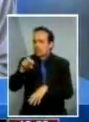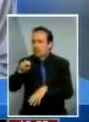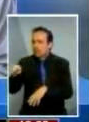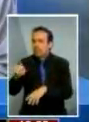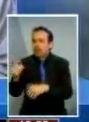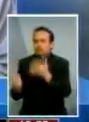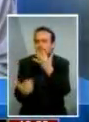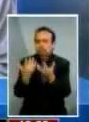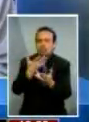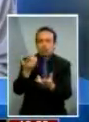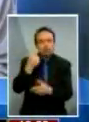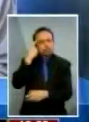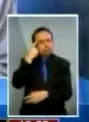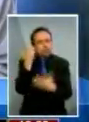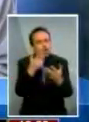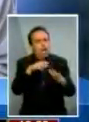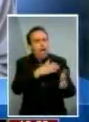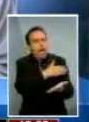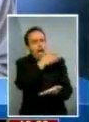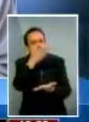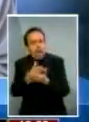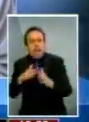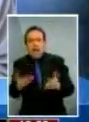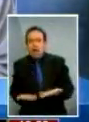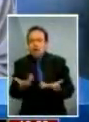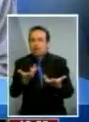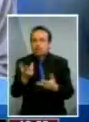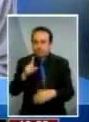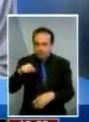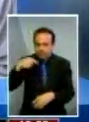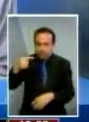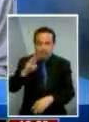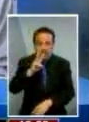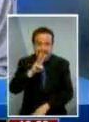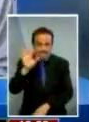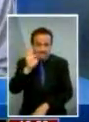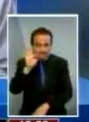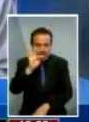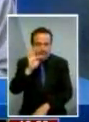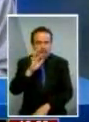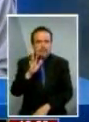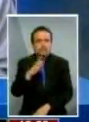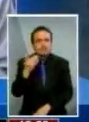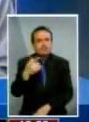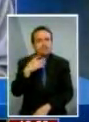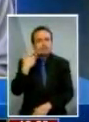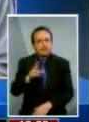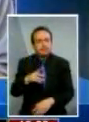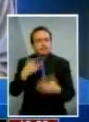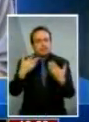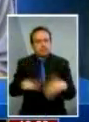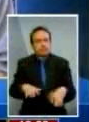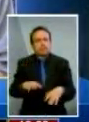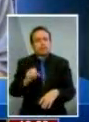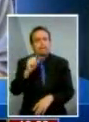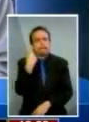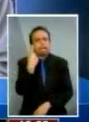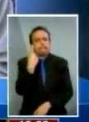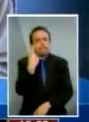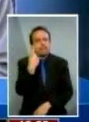sus padres hasta ahora en que, bueno, el próximo 3 de febrero se va a realizar entonces la